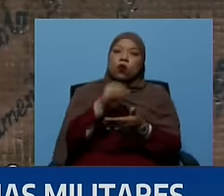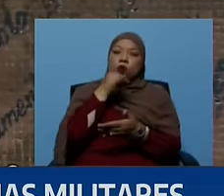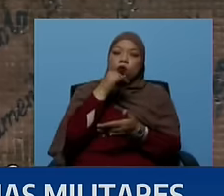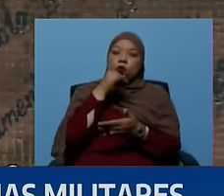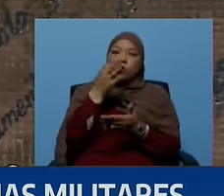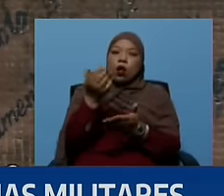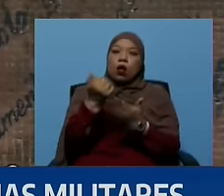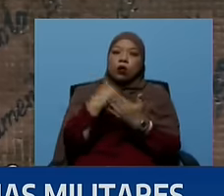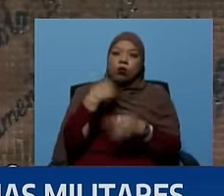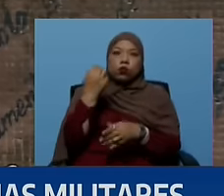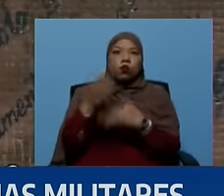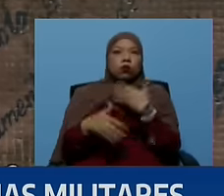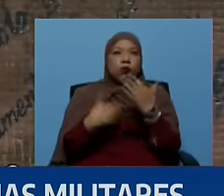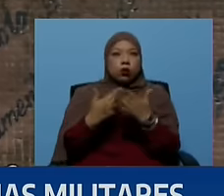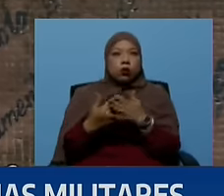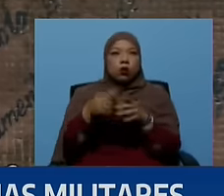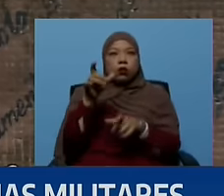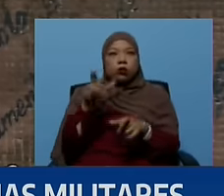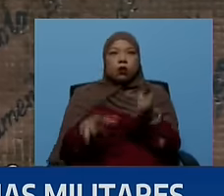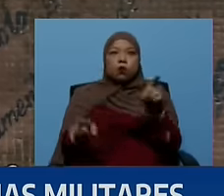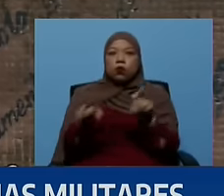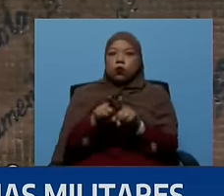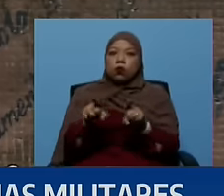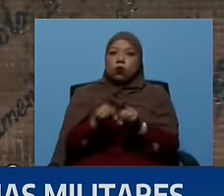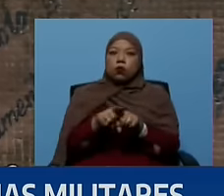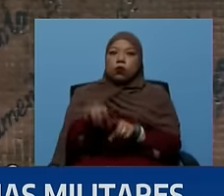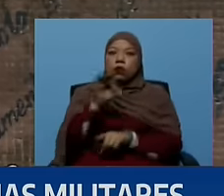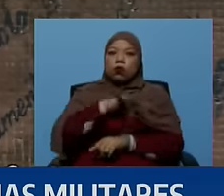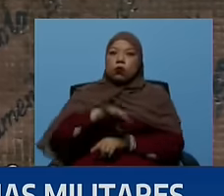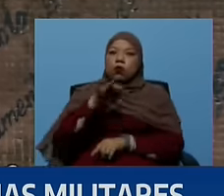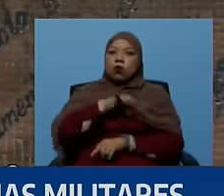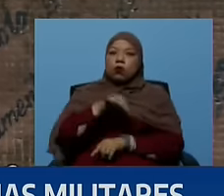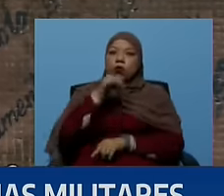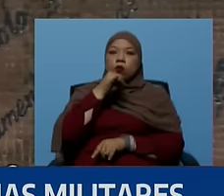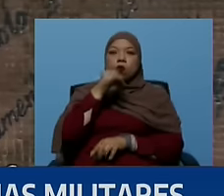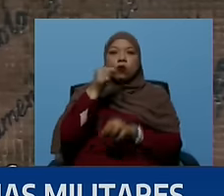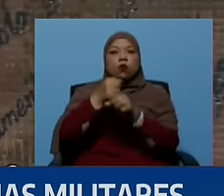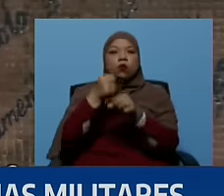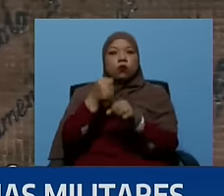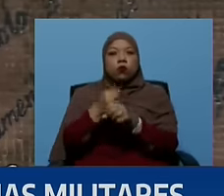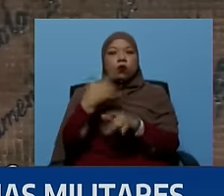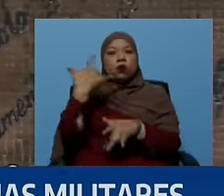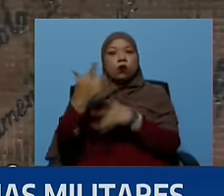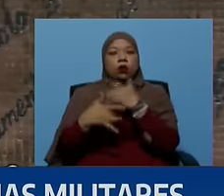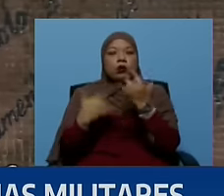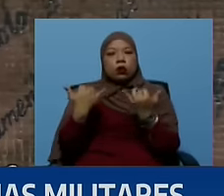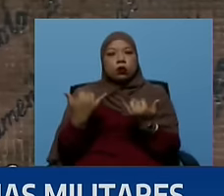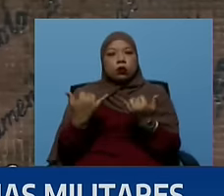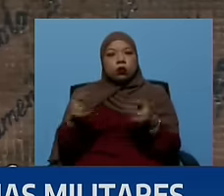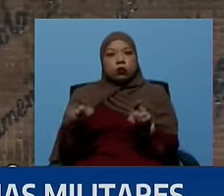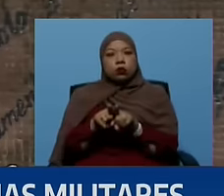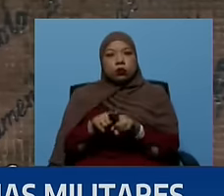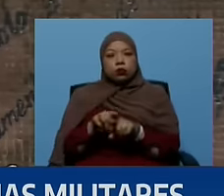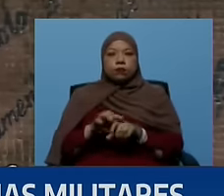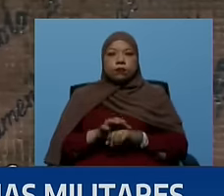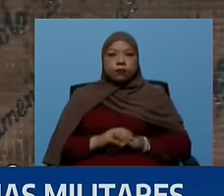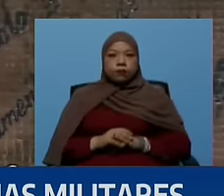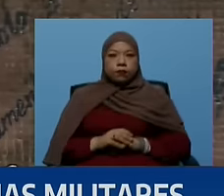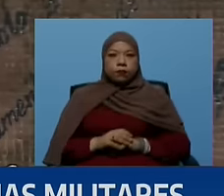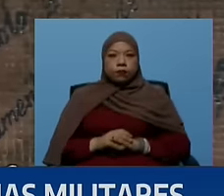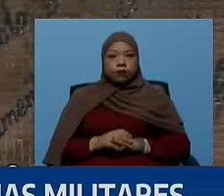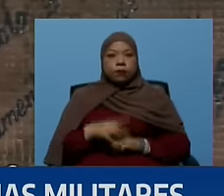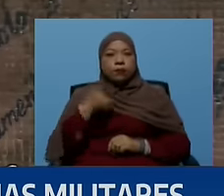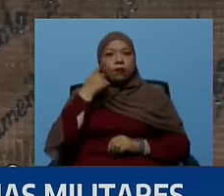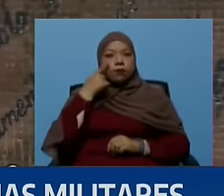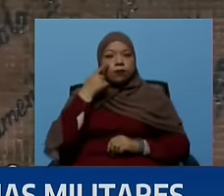proveerá y creo que Dios nos ha dado su Providencia y hemos